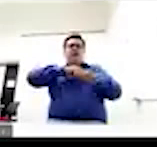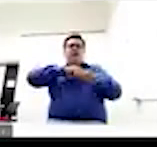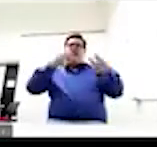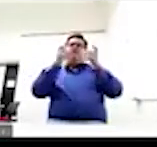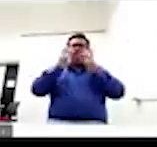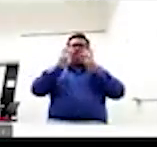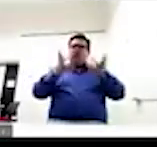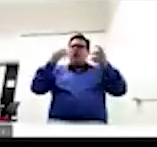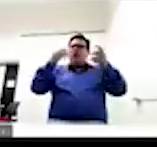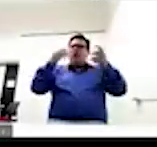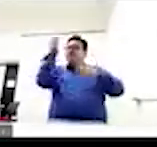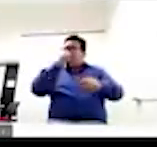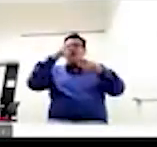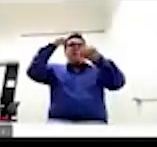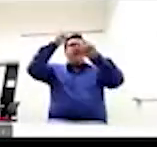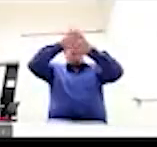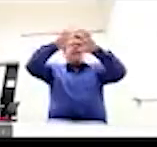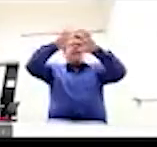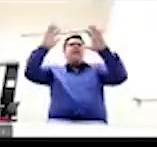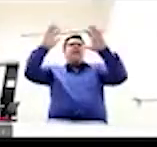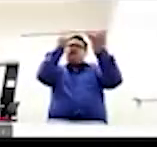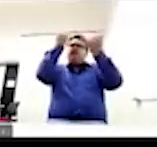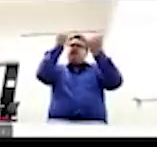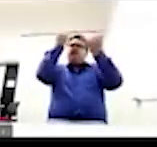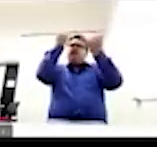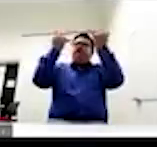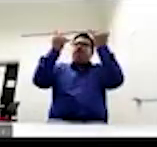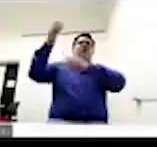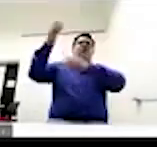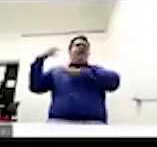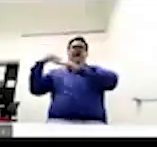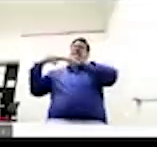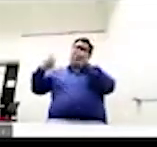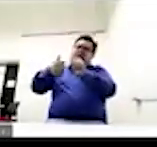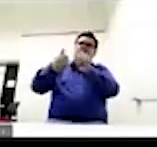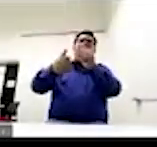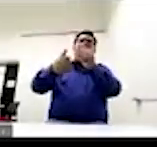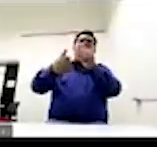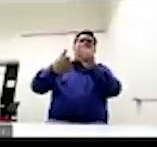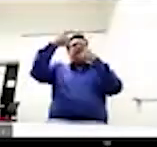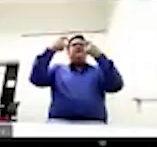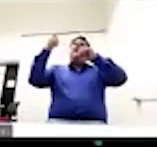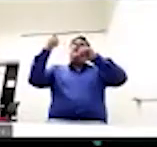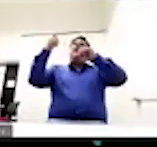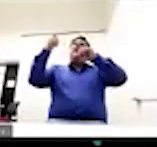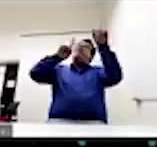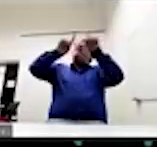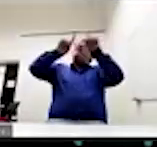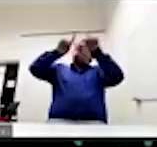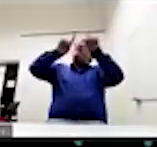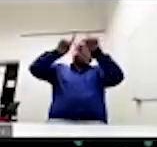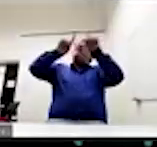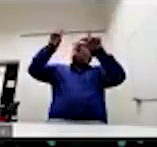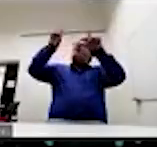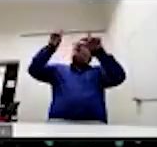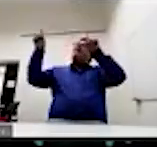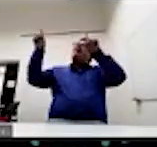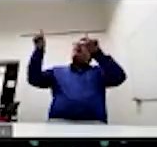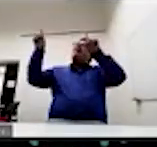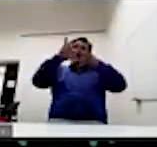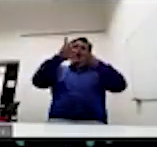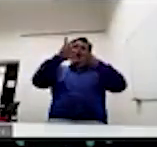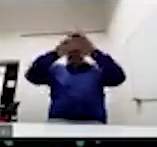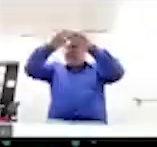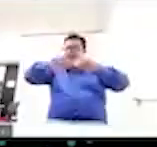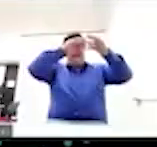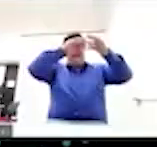seres que nos precedieron, por lo general encarnados en los astros y cuya creación se basa en las preguntas que nos hacemos sobre